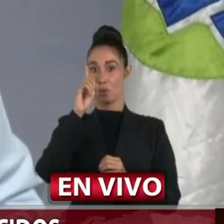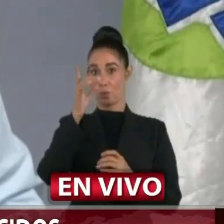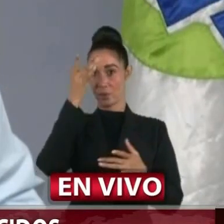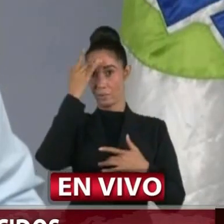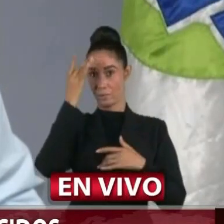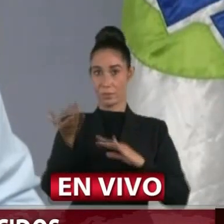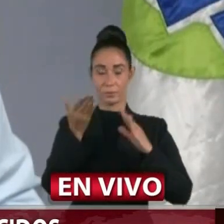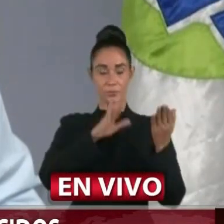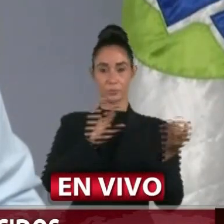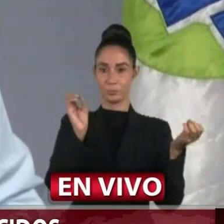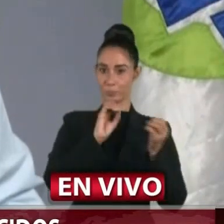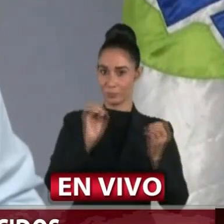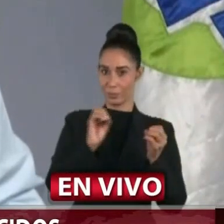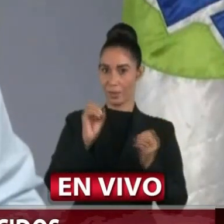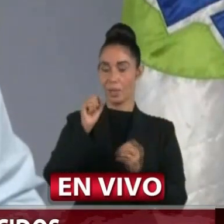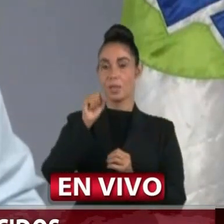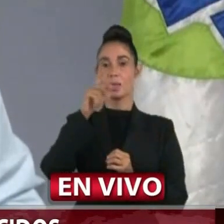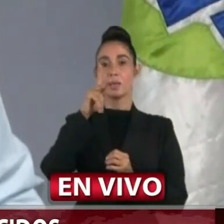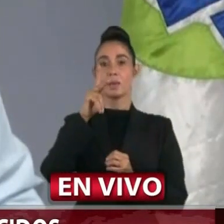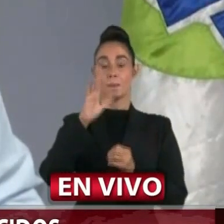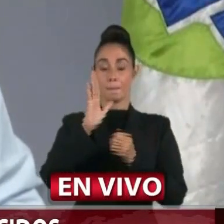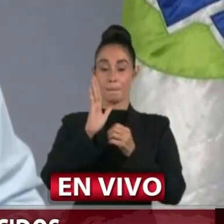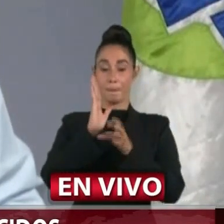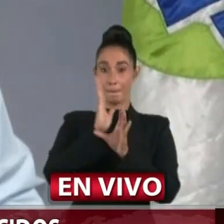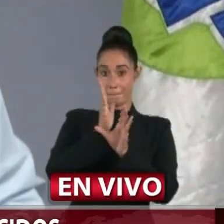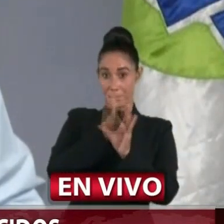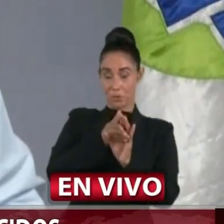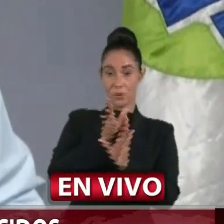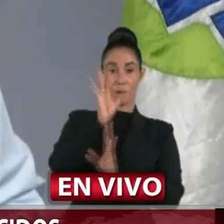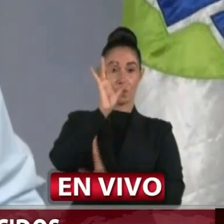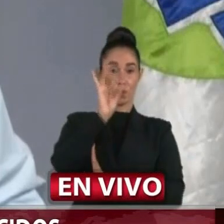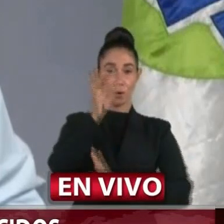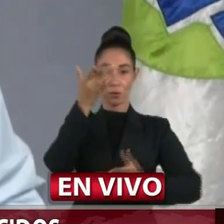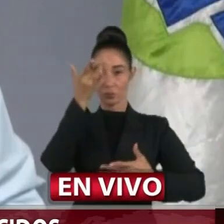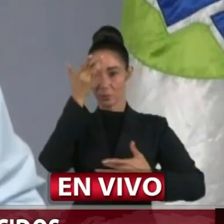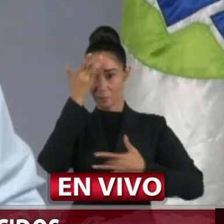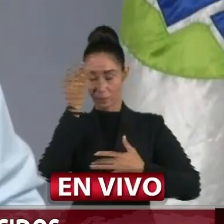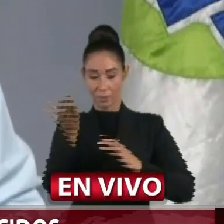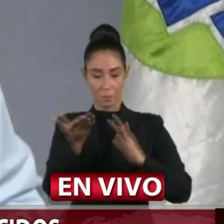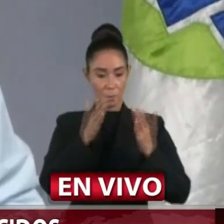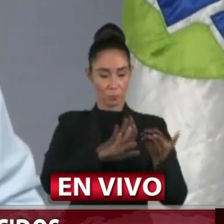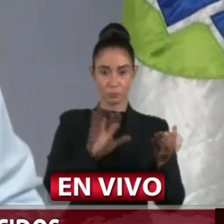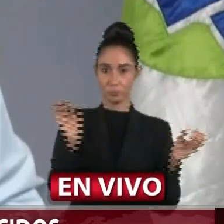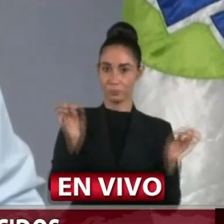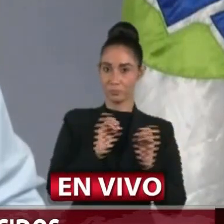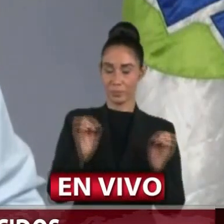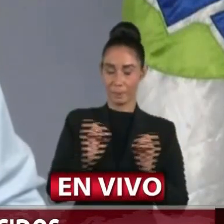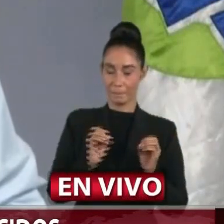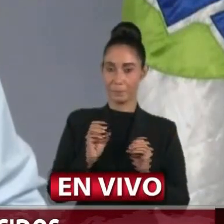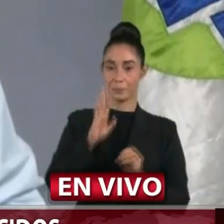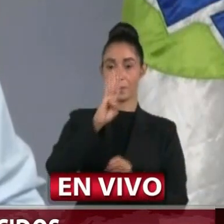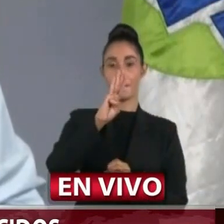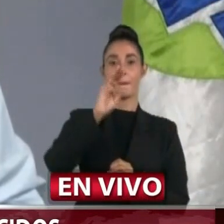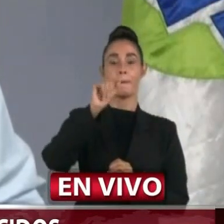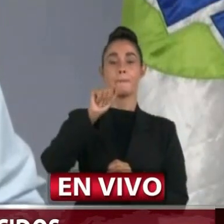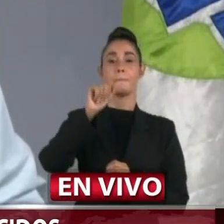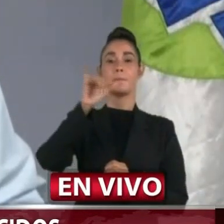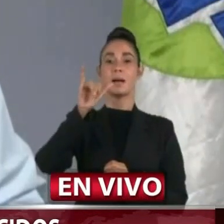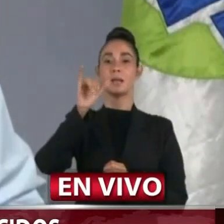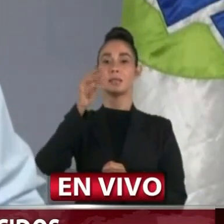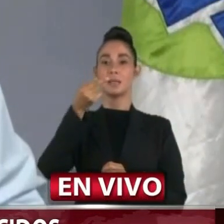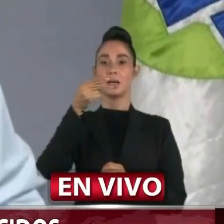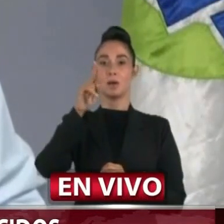1 caso sin fallecimiento. Bonao, 8 casos sin fallecimiento. Bayaguana, 1 caso